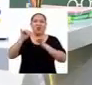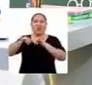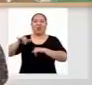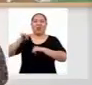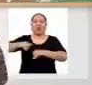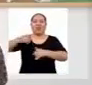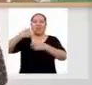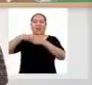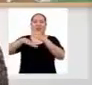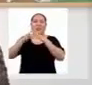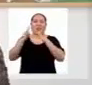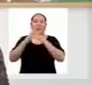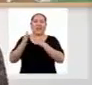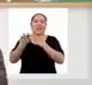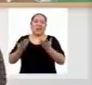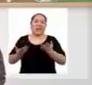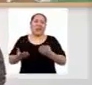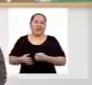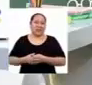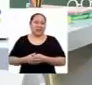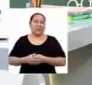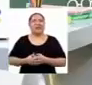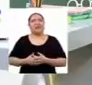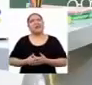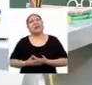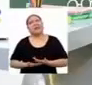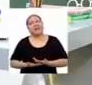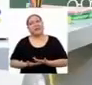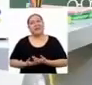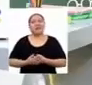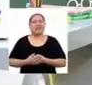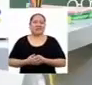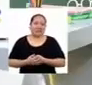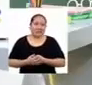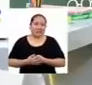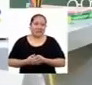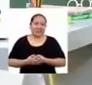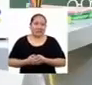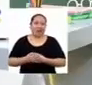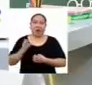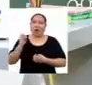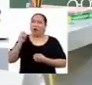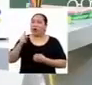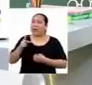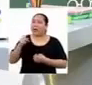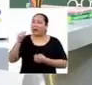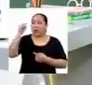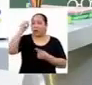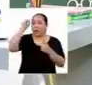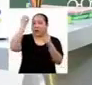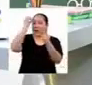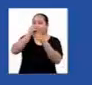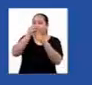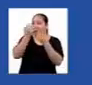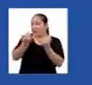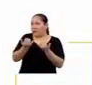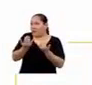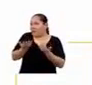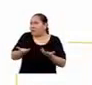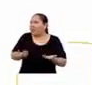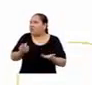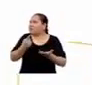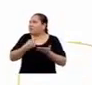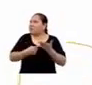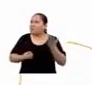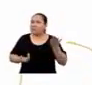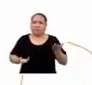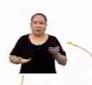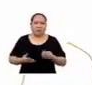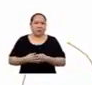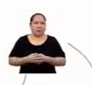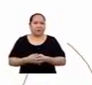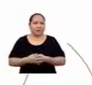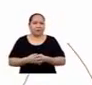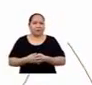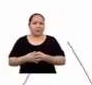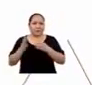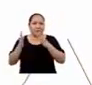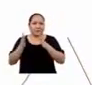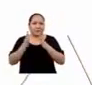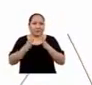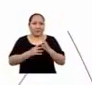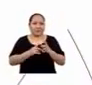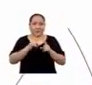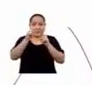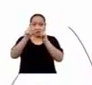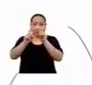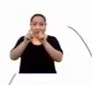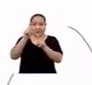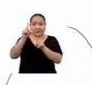Daisy? ¡Ay, Jonathan! De acuerdo. ¿Y el reto de este programa cuál va a ser? Elaborar un